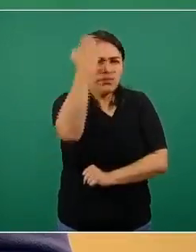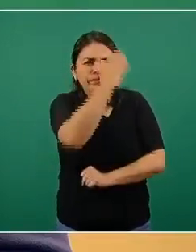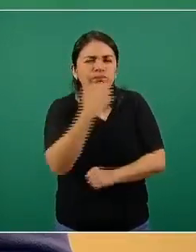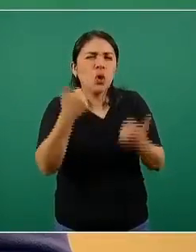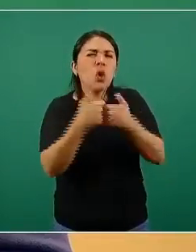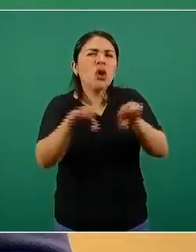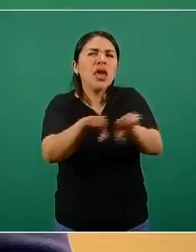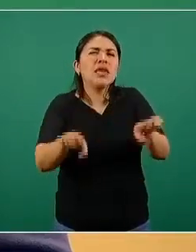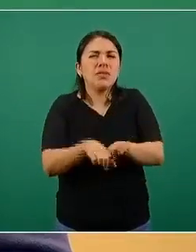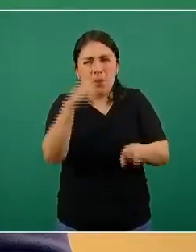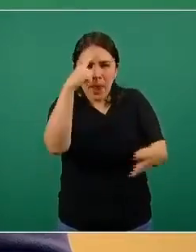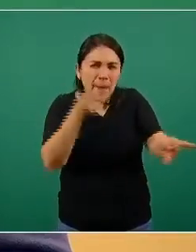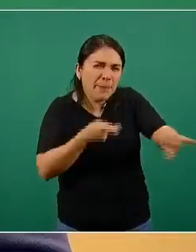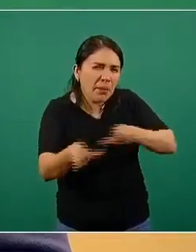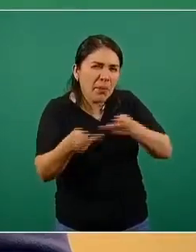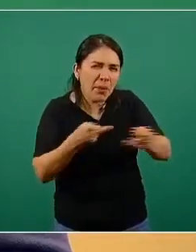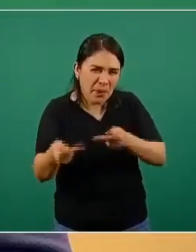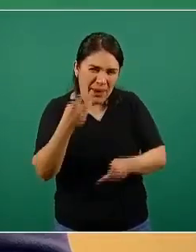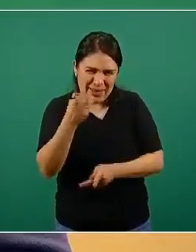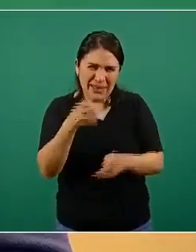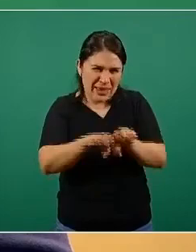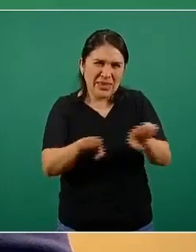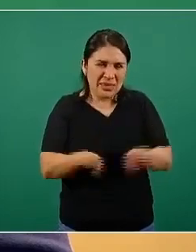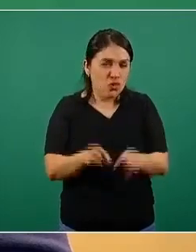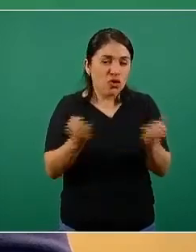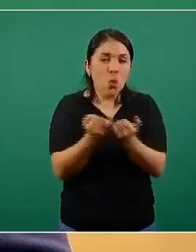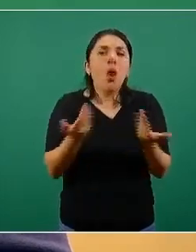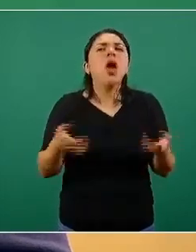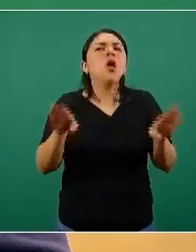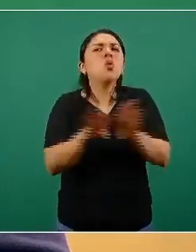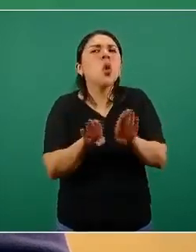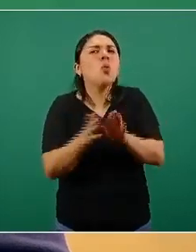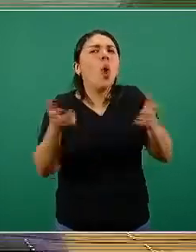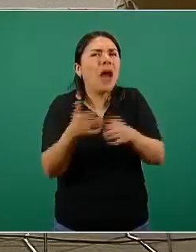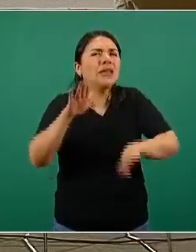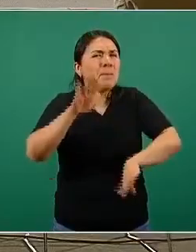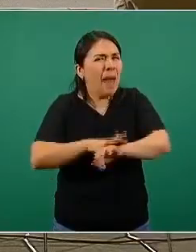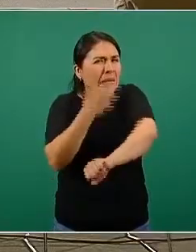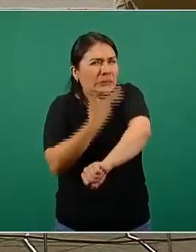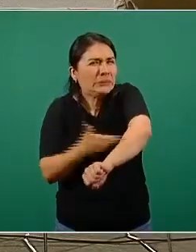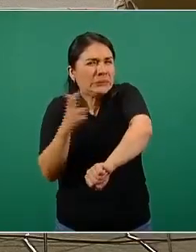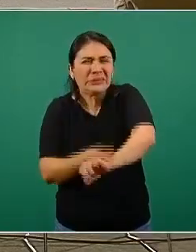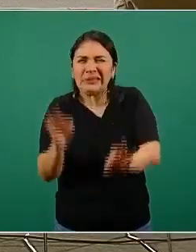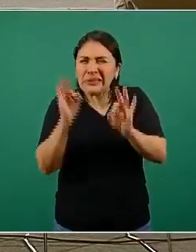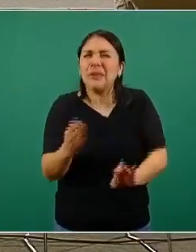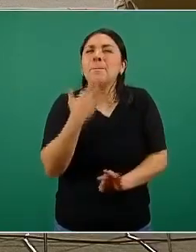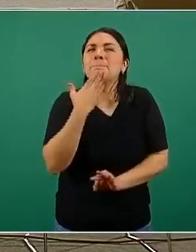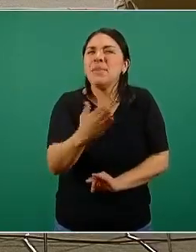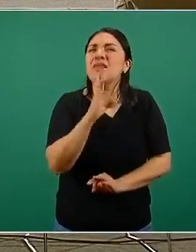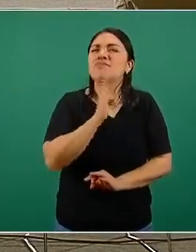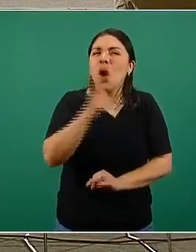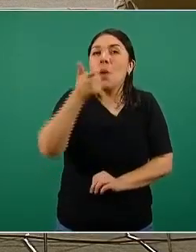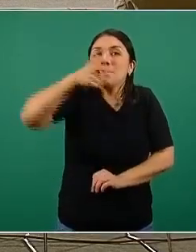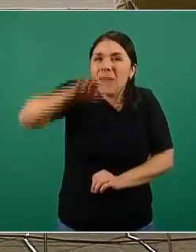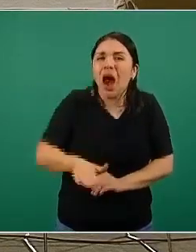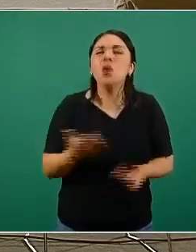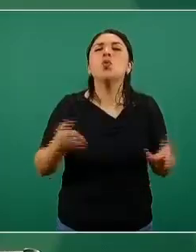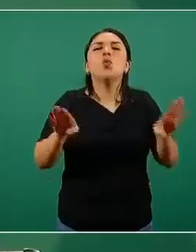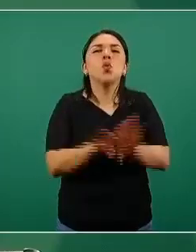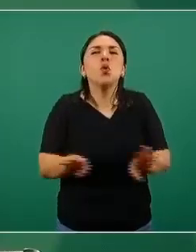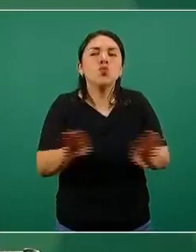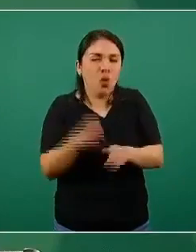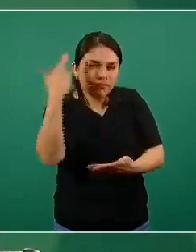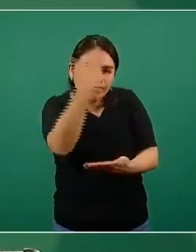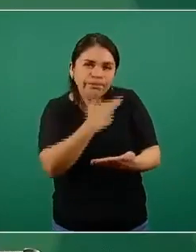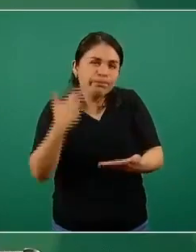de logística también de las brigadas de Correcaminos, la forma de hacerlo lo más eficiente y lo más barato que se pueda